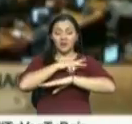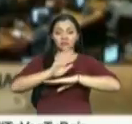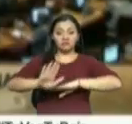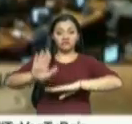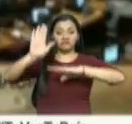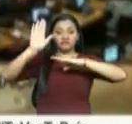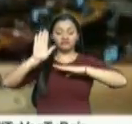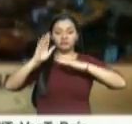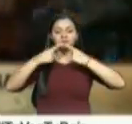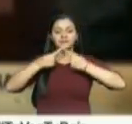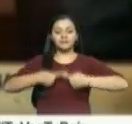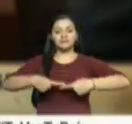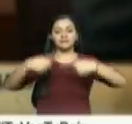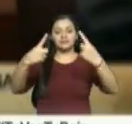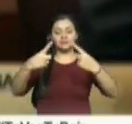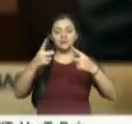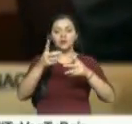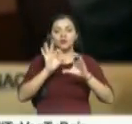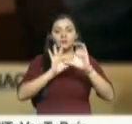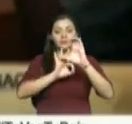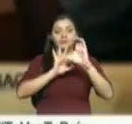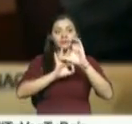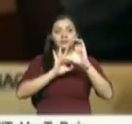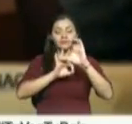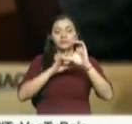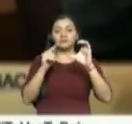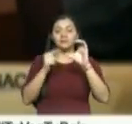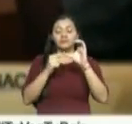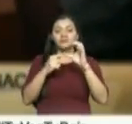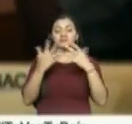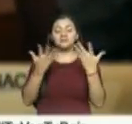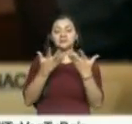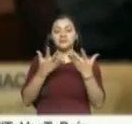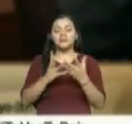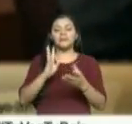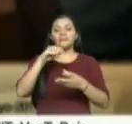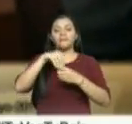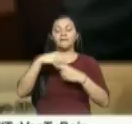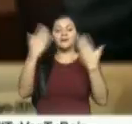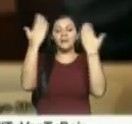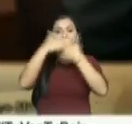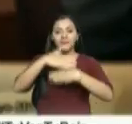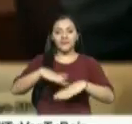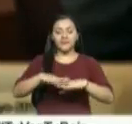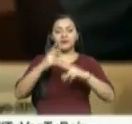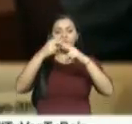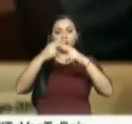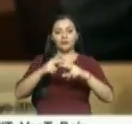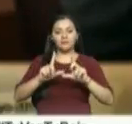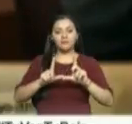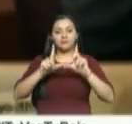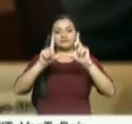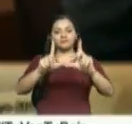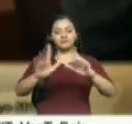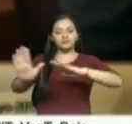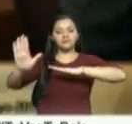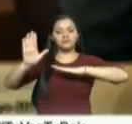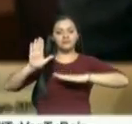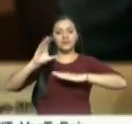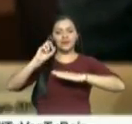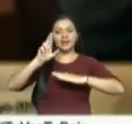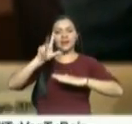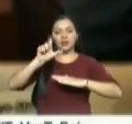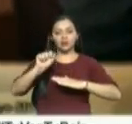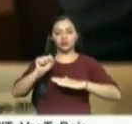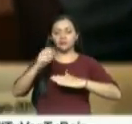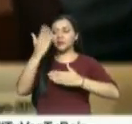Estado, convocado por el Consejo de Participación Ciudadana y Control Social, culminó con la designación del doctor Carlos Vaca